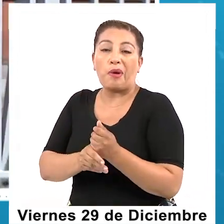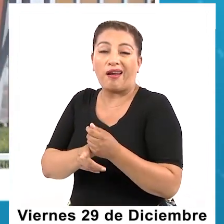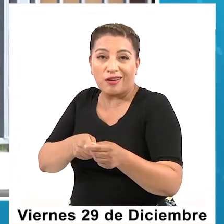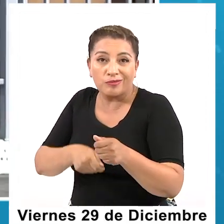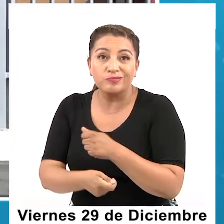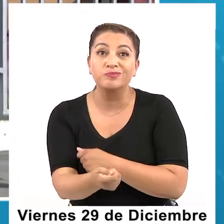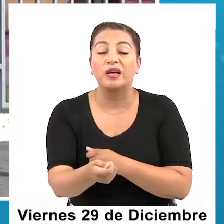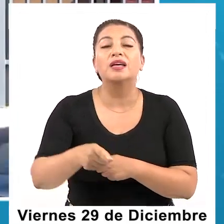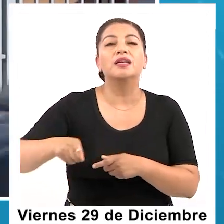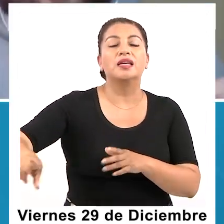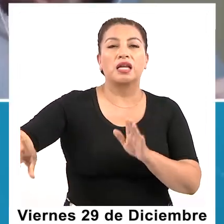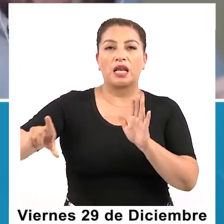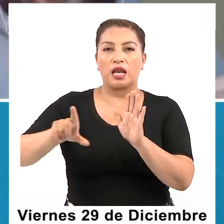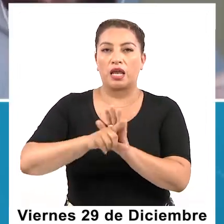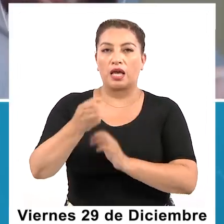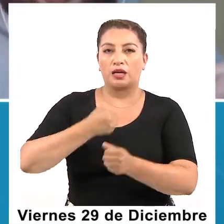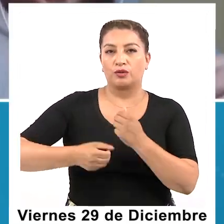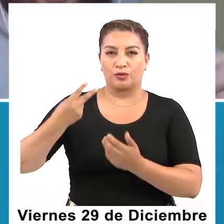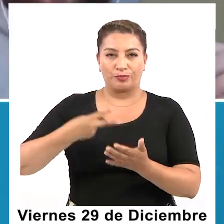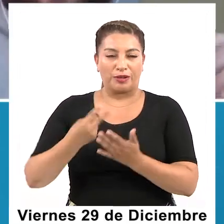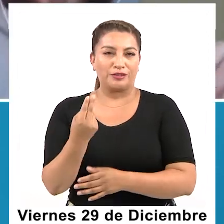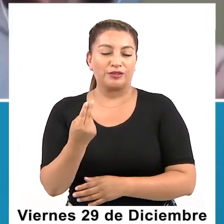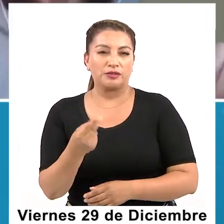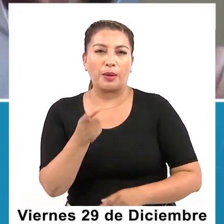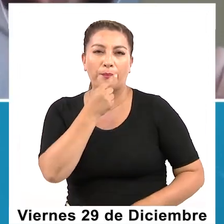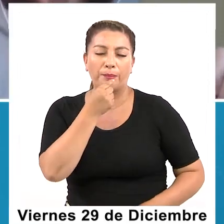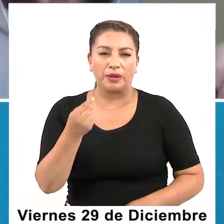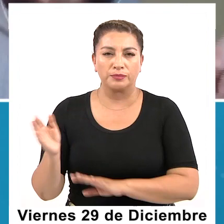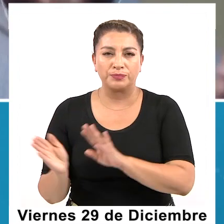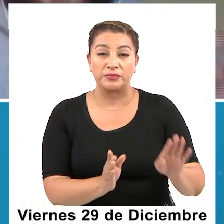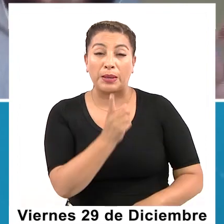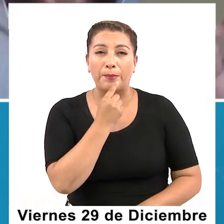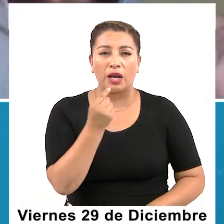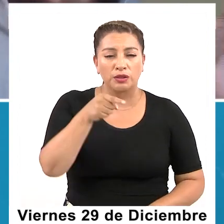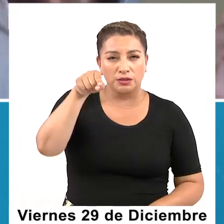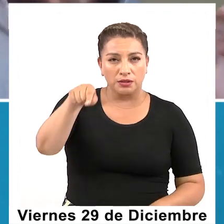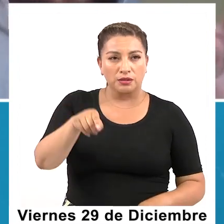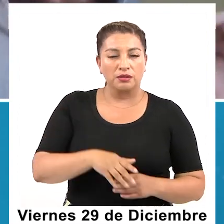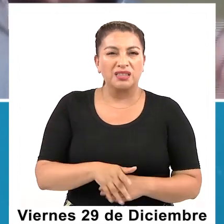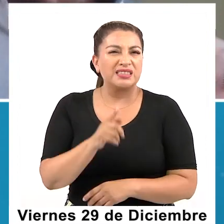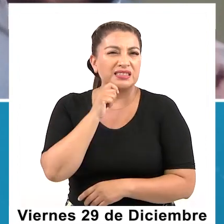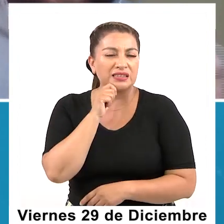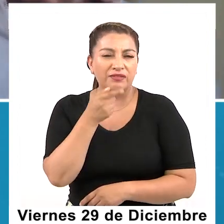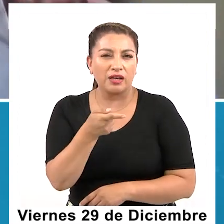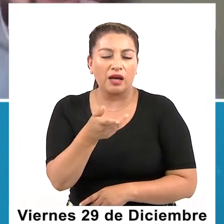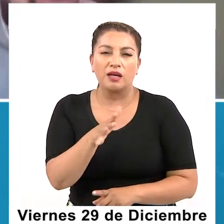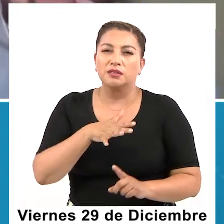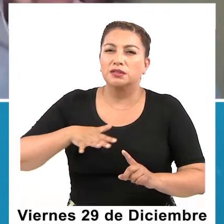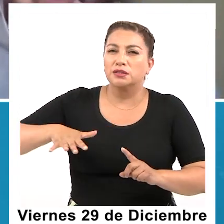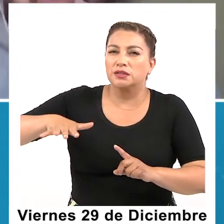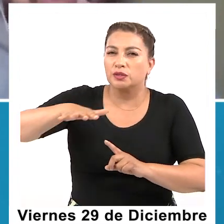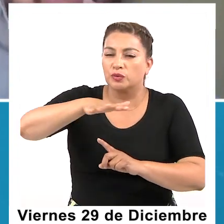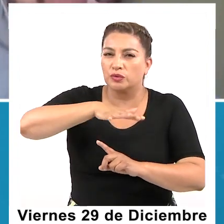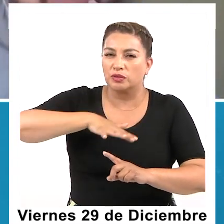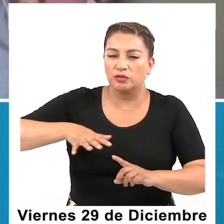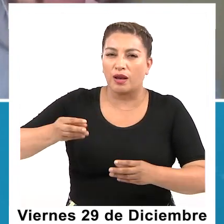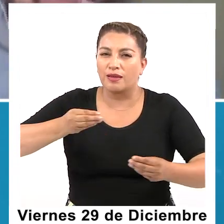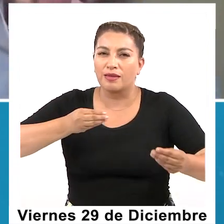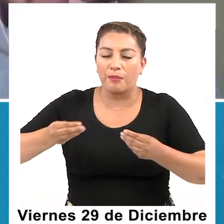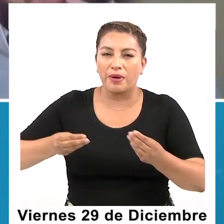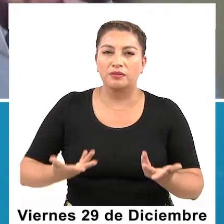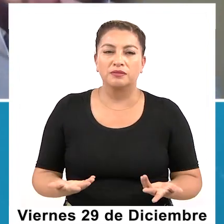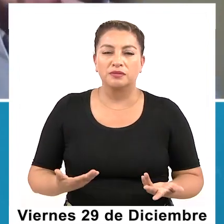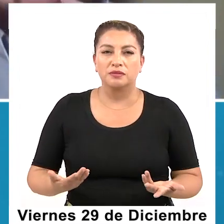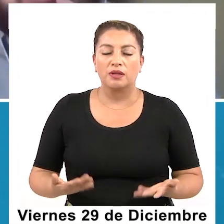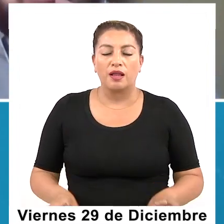vieron beneficiadas por la ley del 2012. Perfecto. Ahora, ¿qué está sucediendo con este tema